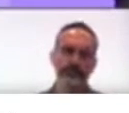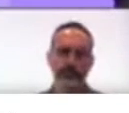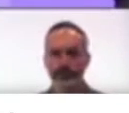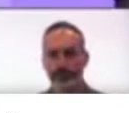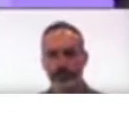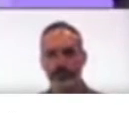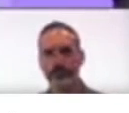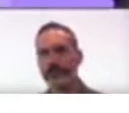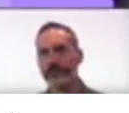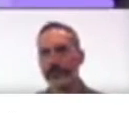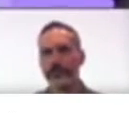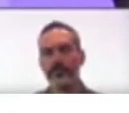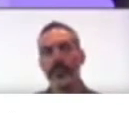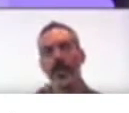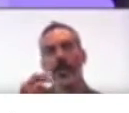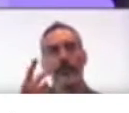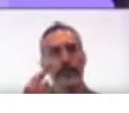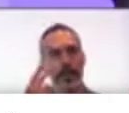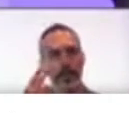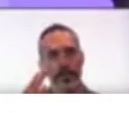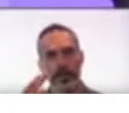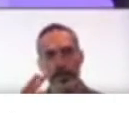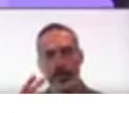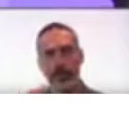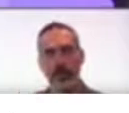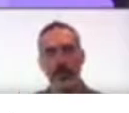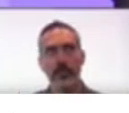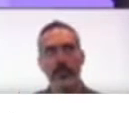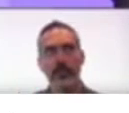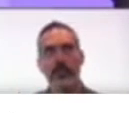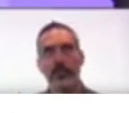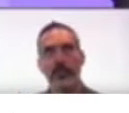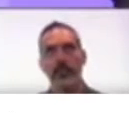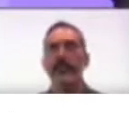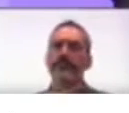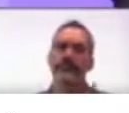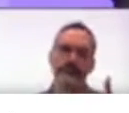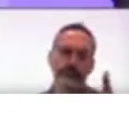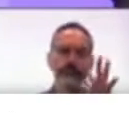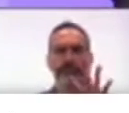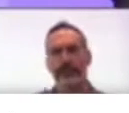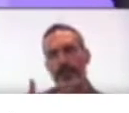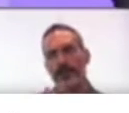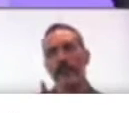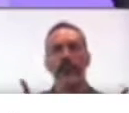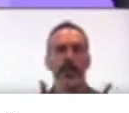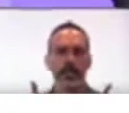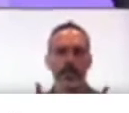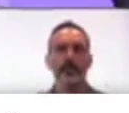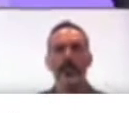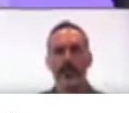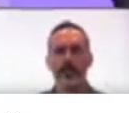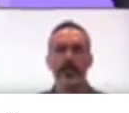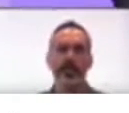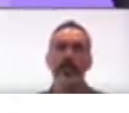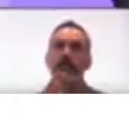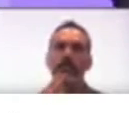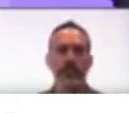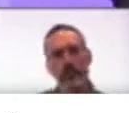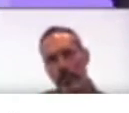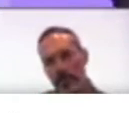empresariales, los 25 principales trámites, como licencia de funcionamiento, uso de